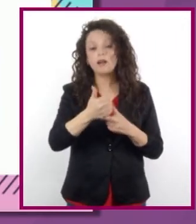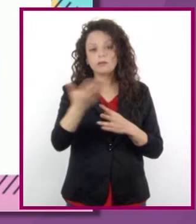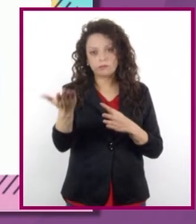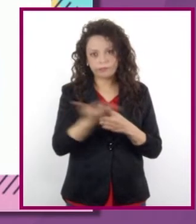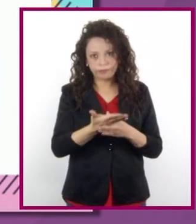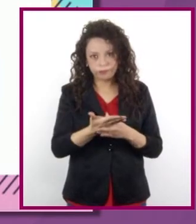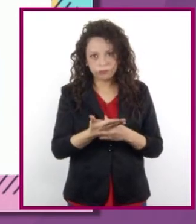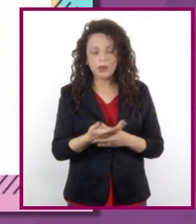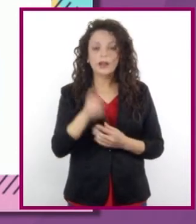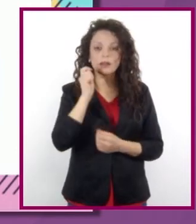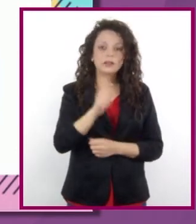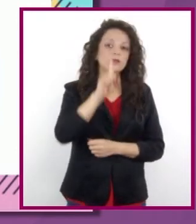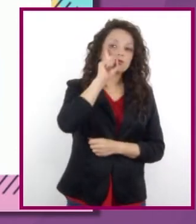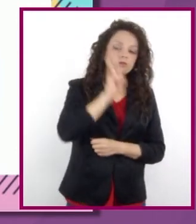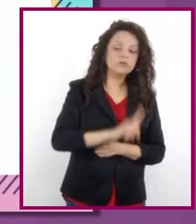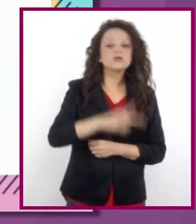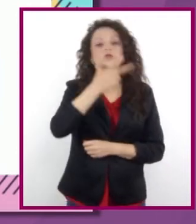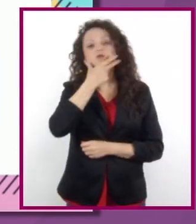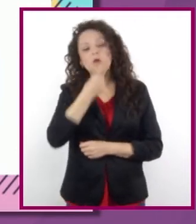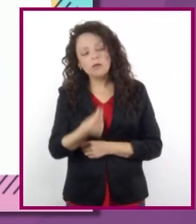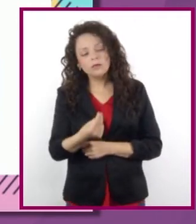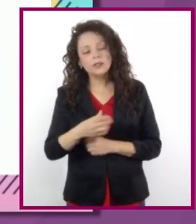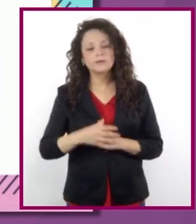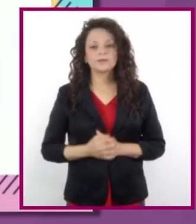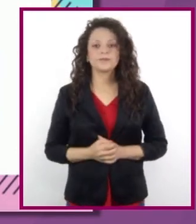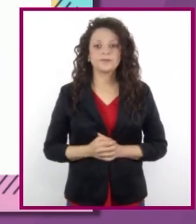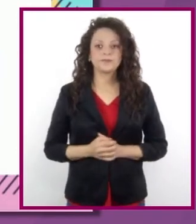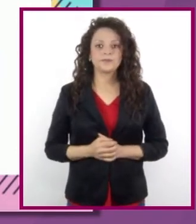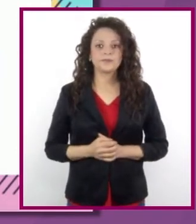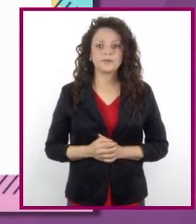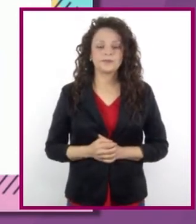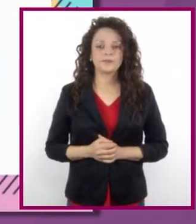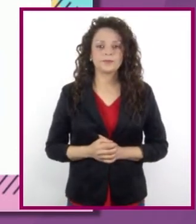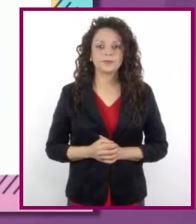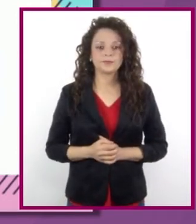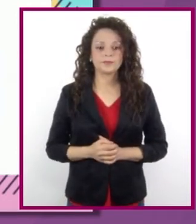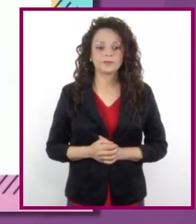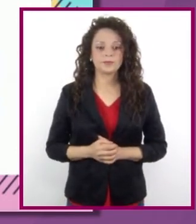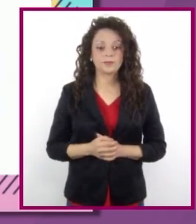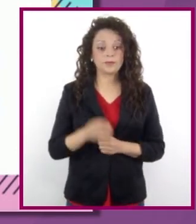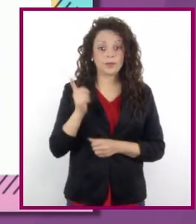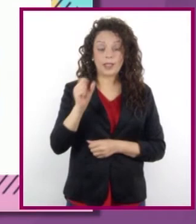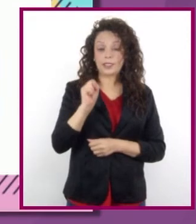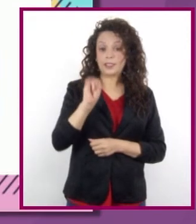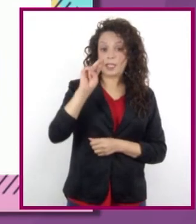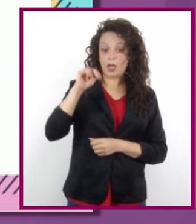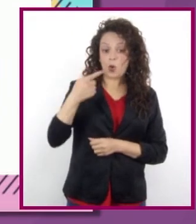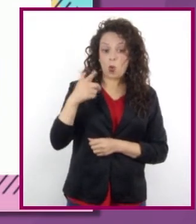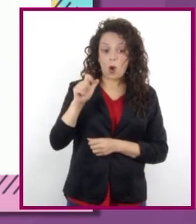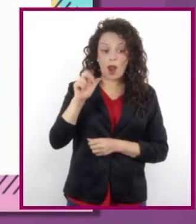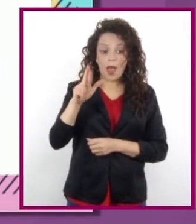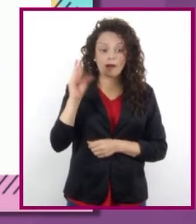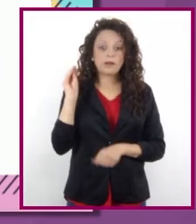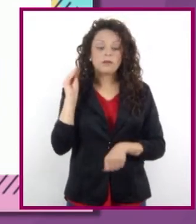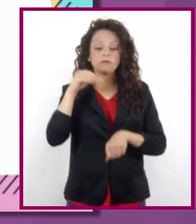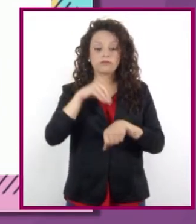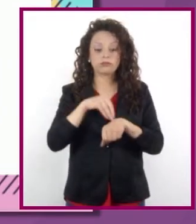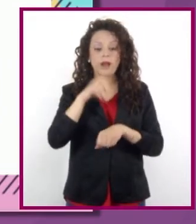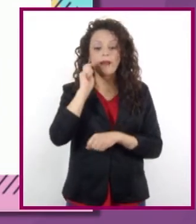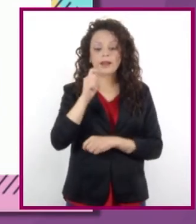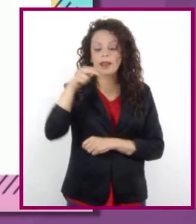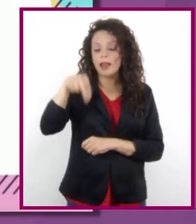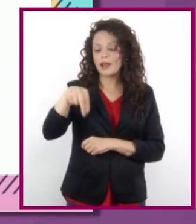en masculino y femenino. Solo en el caso singular agregaremos el subcaso